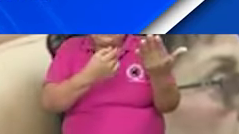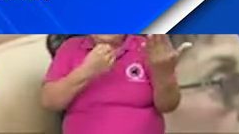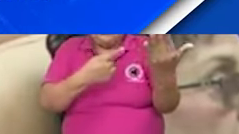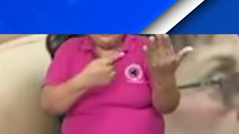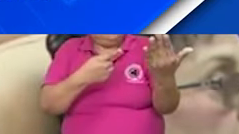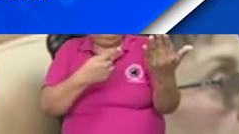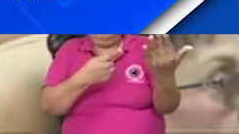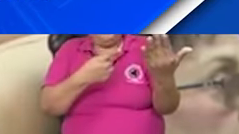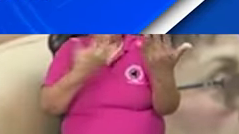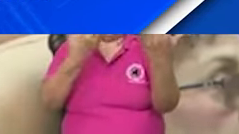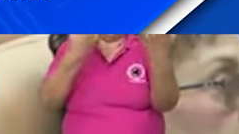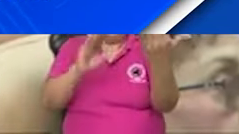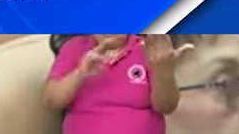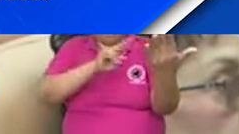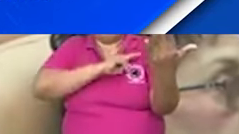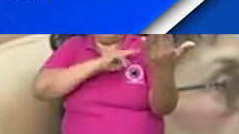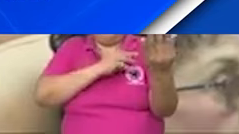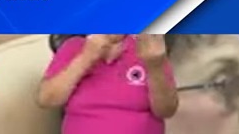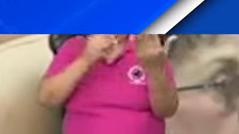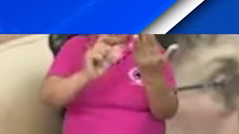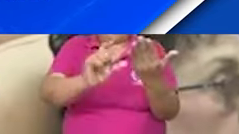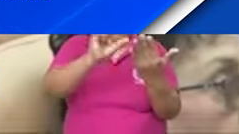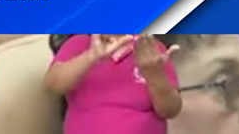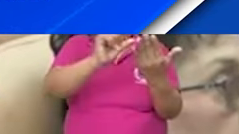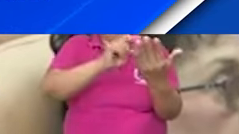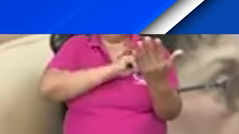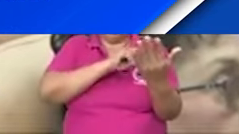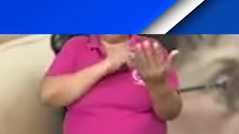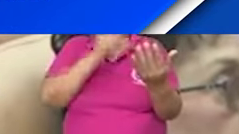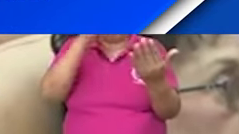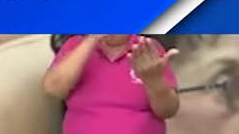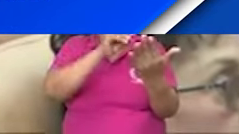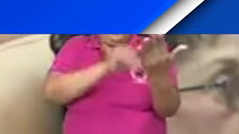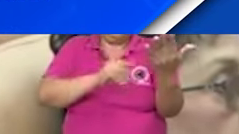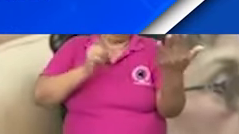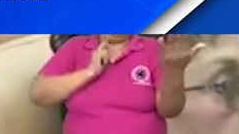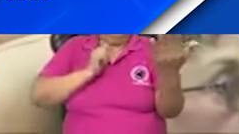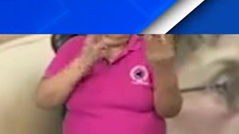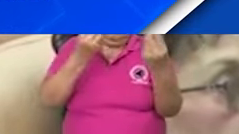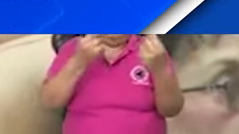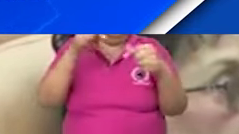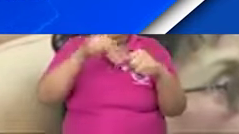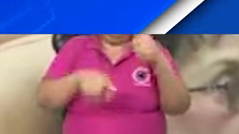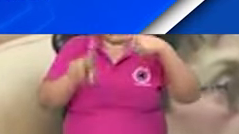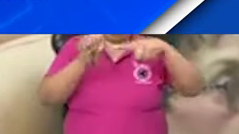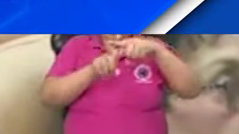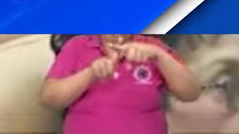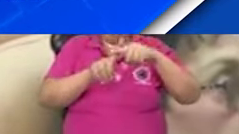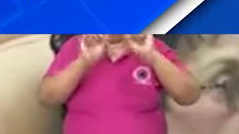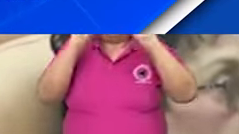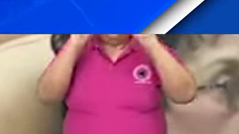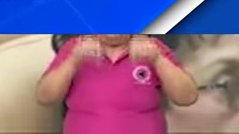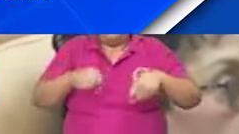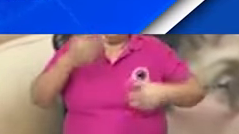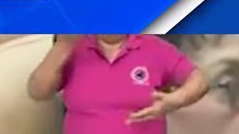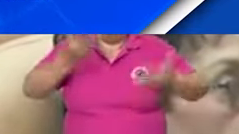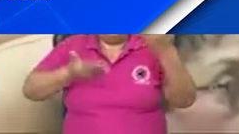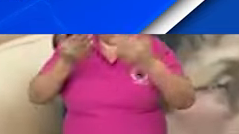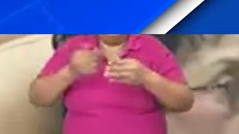tenerlo con superávit, o sea, con recursos adicionales ante